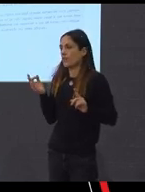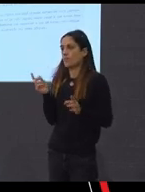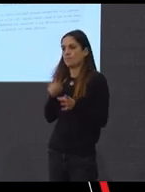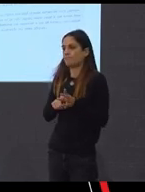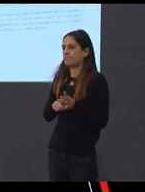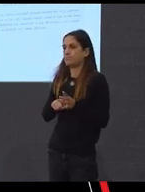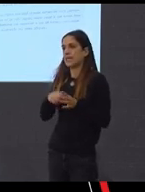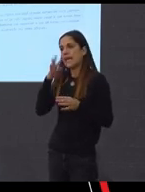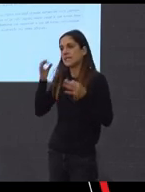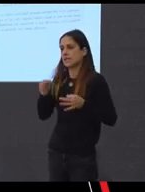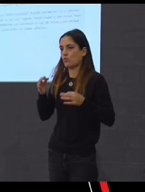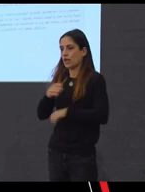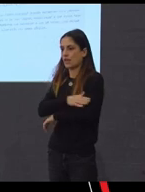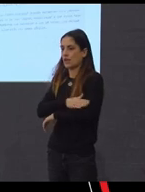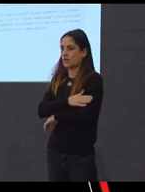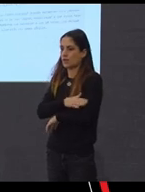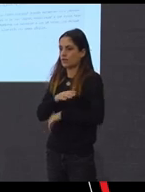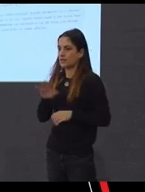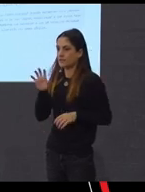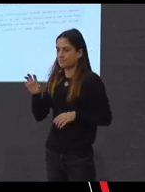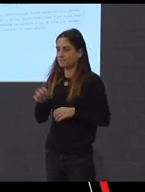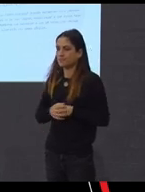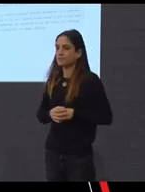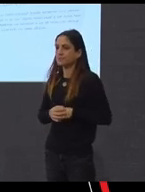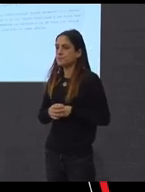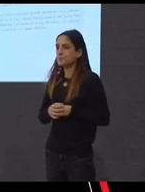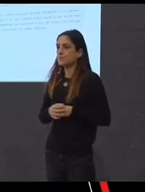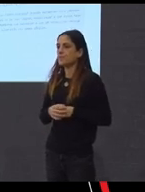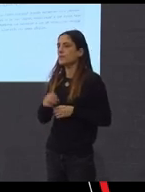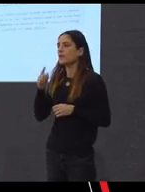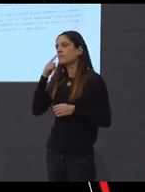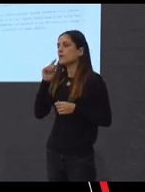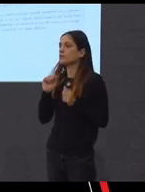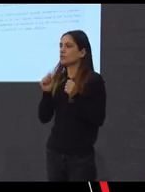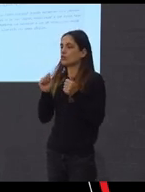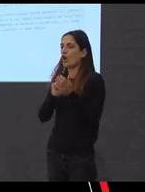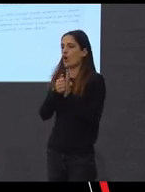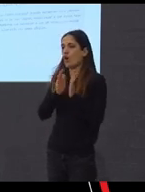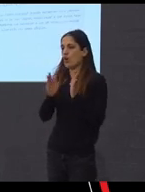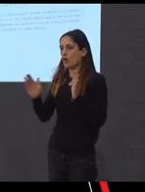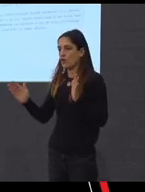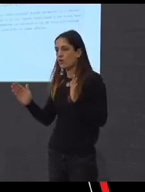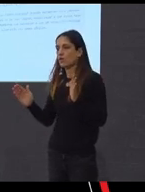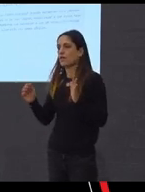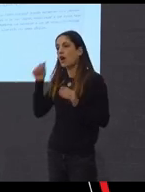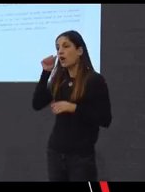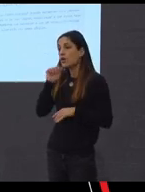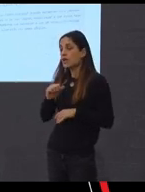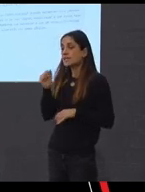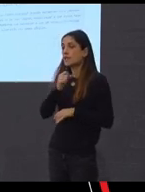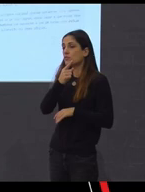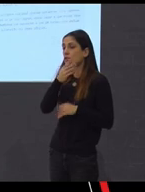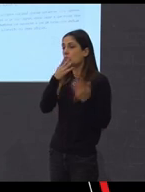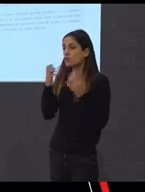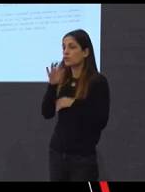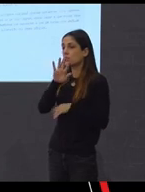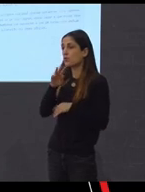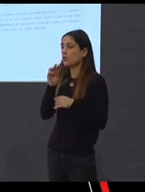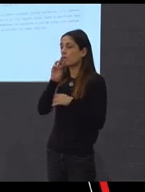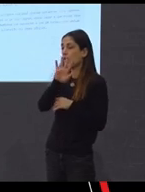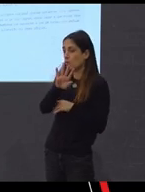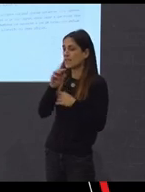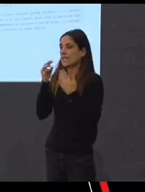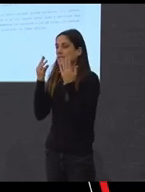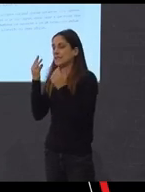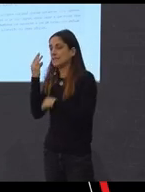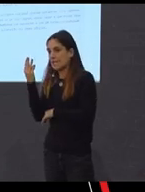Nestes concellos, vamos a ir por orde cronolóxica, que vai pasando? No Concello de Trasmiras de Ourense, no ano 1953, foi cando se produciu o